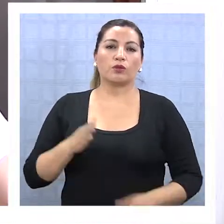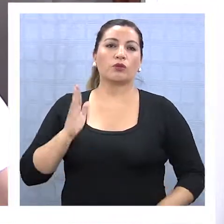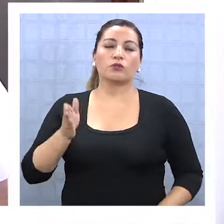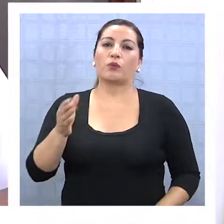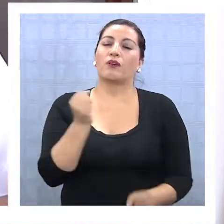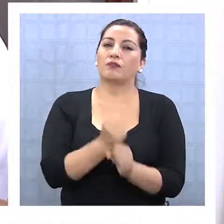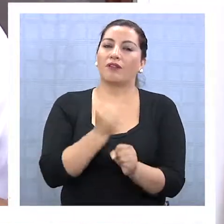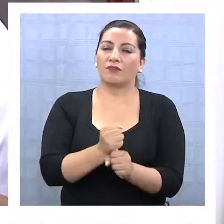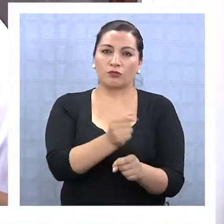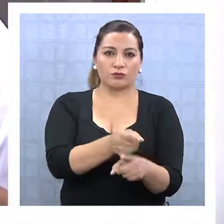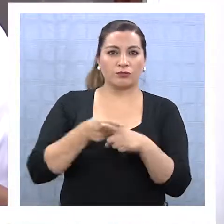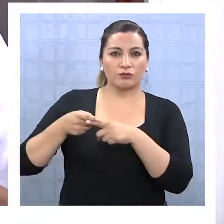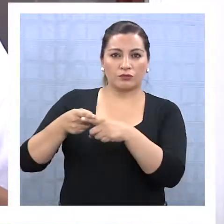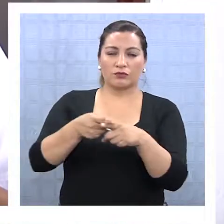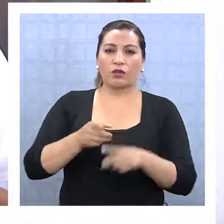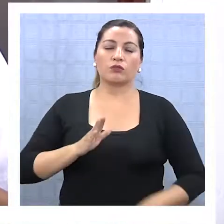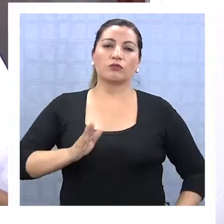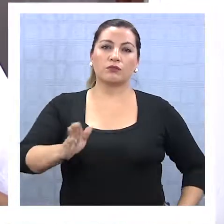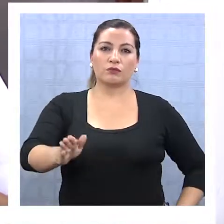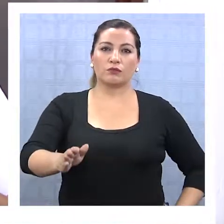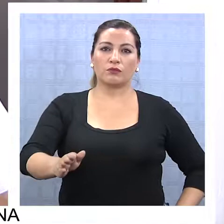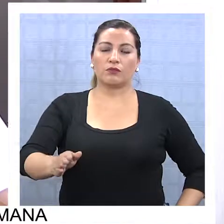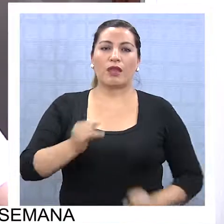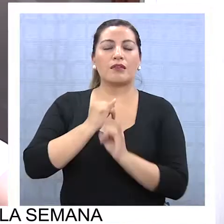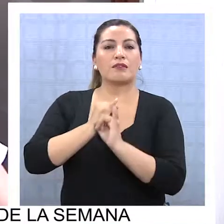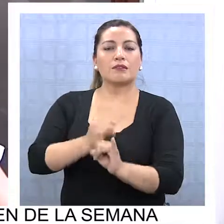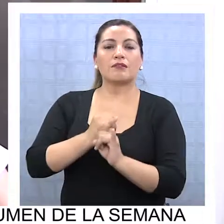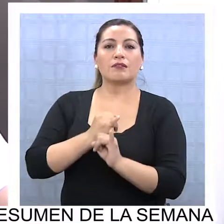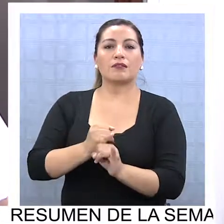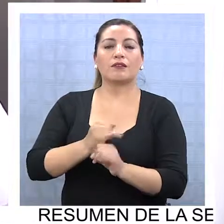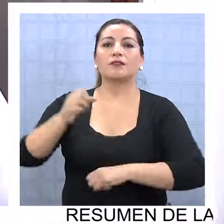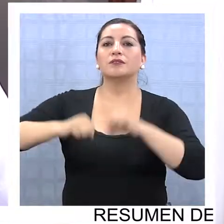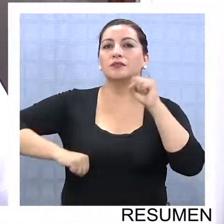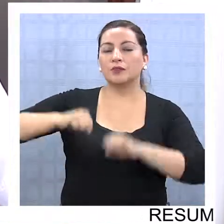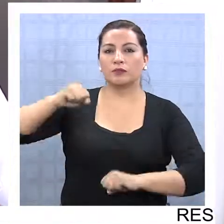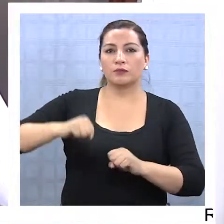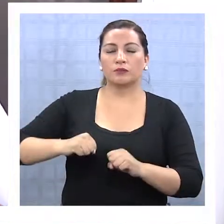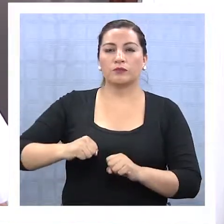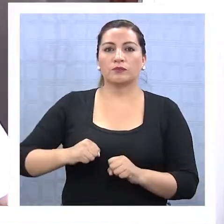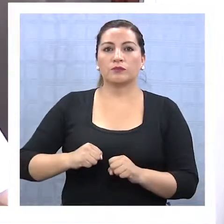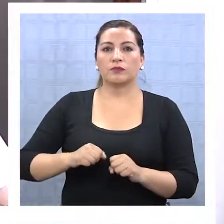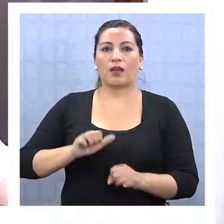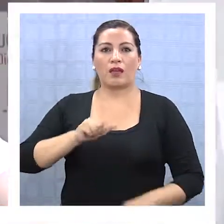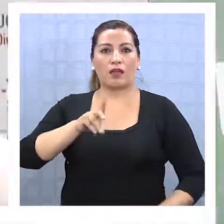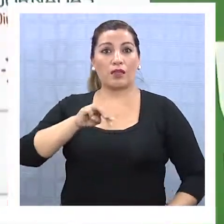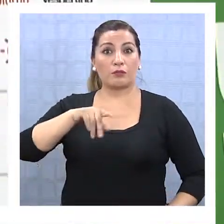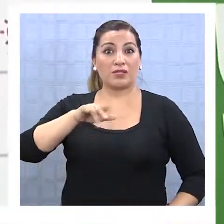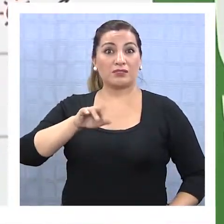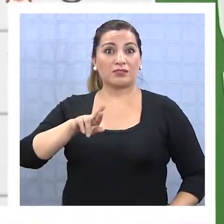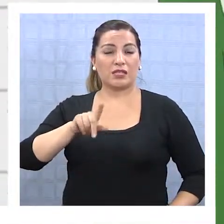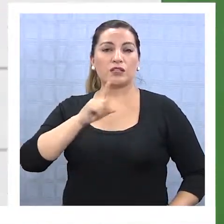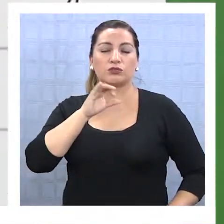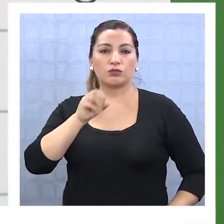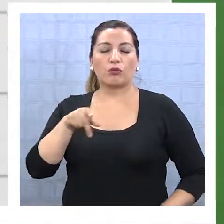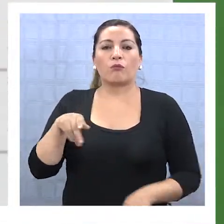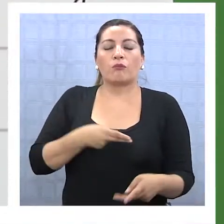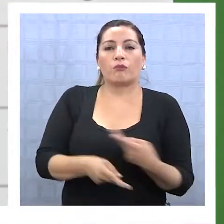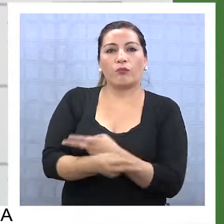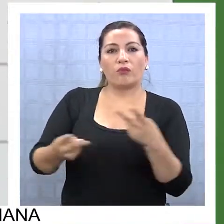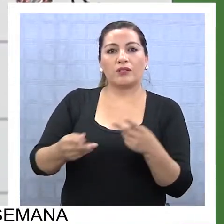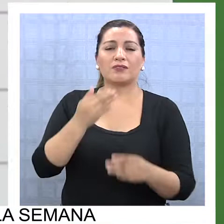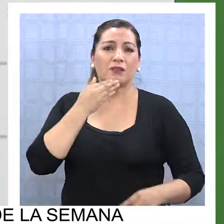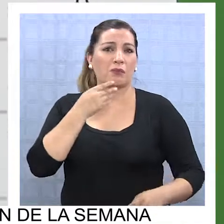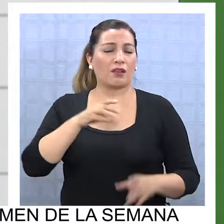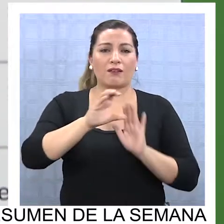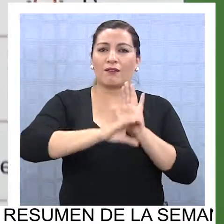trabajo social, continuidad en ingeniería en administración de empresas y administración pública. Además ofrecen